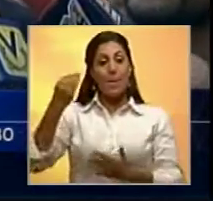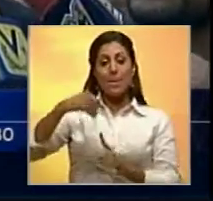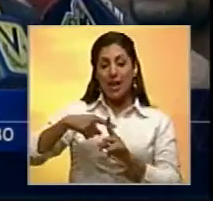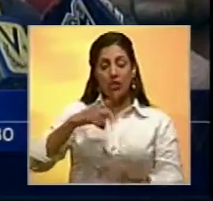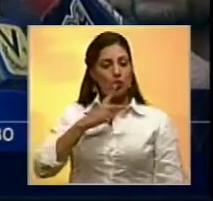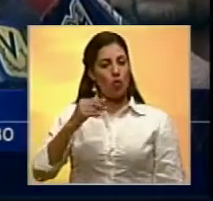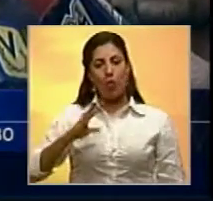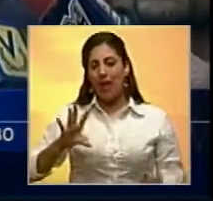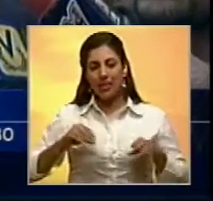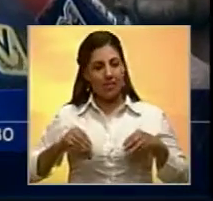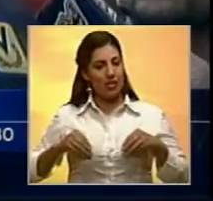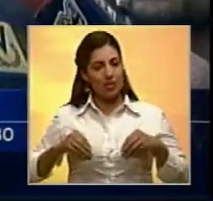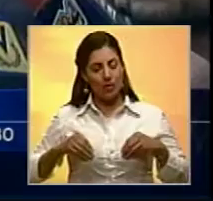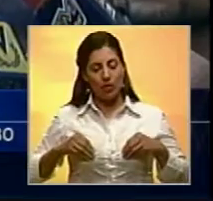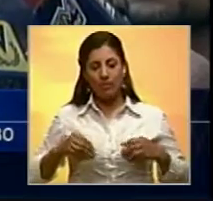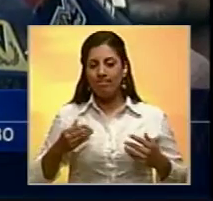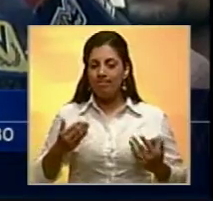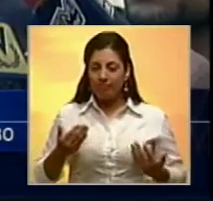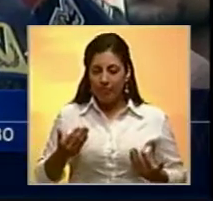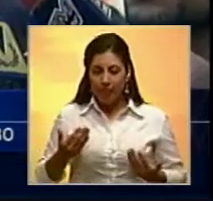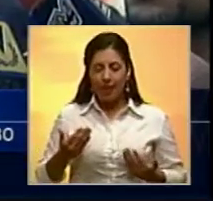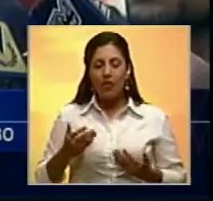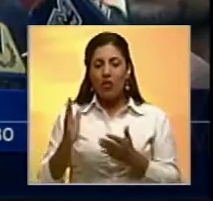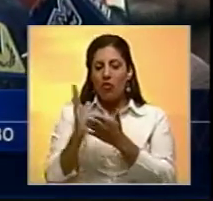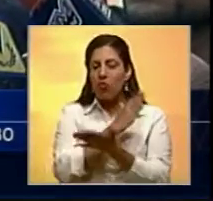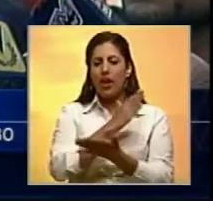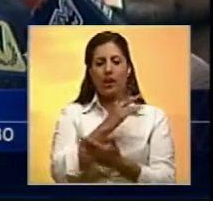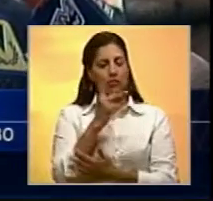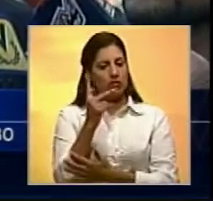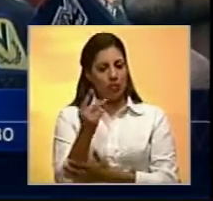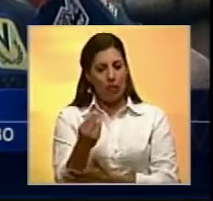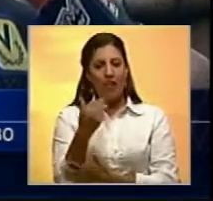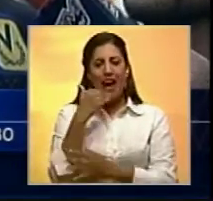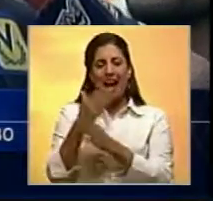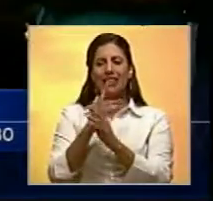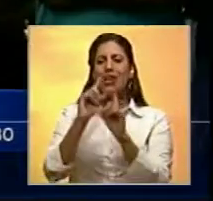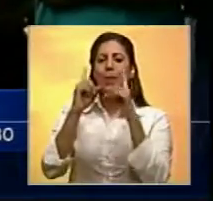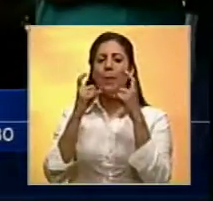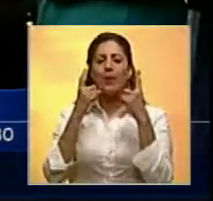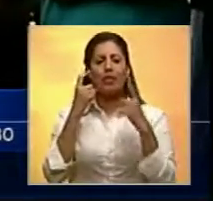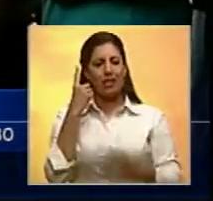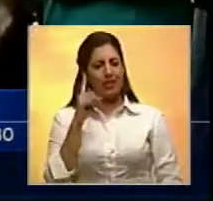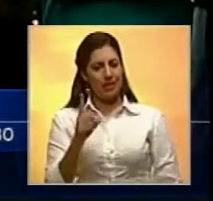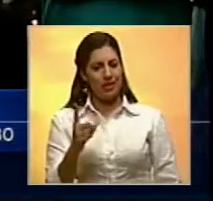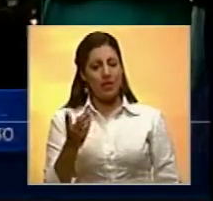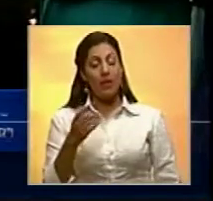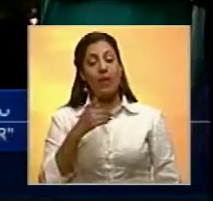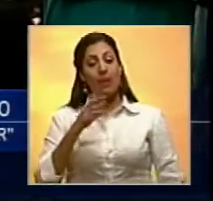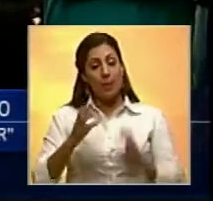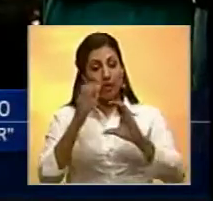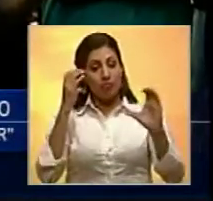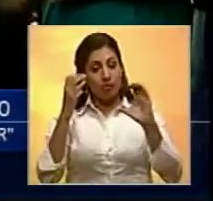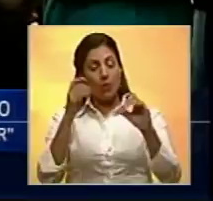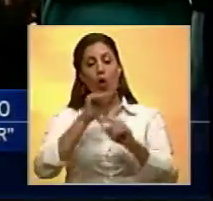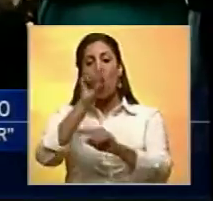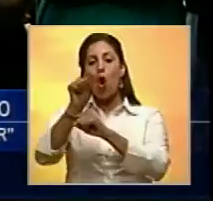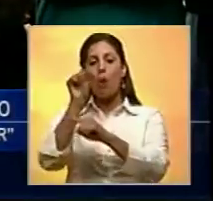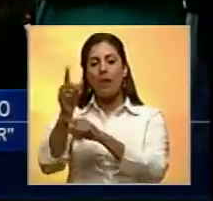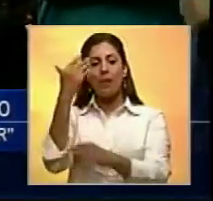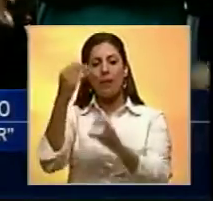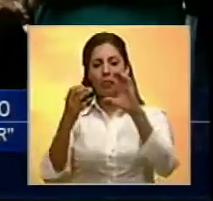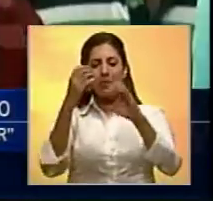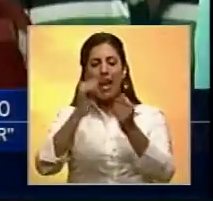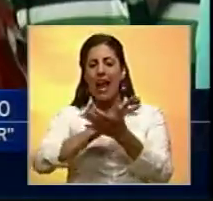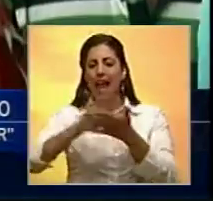podemos aceptar que esto se elimine sin una previa consulta. Los transportistas aseguraron que obligarlos a